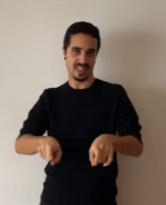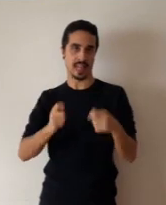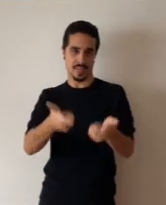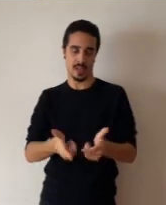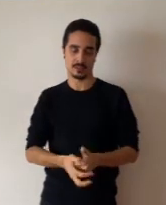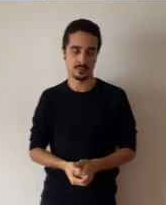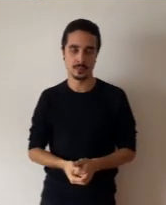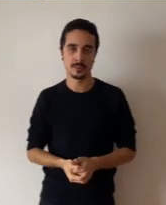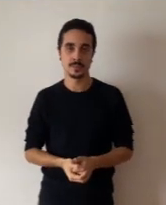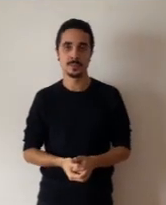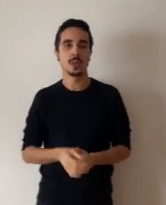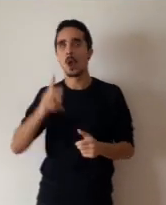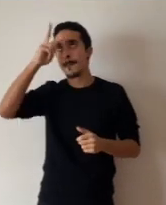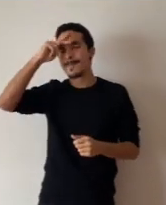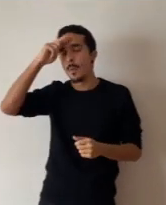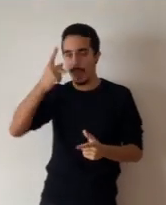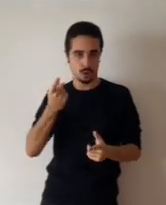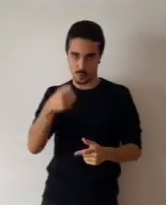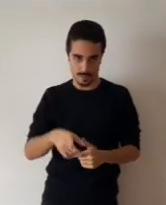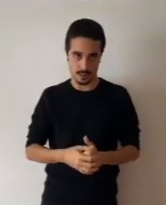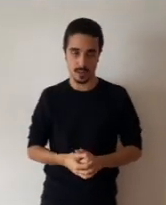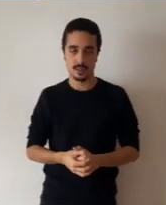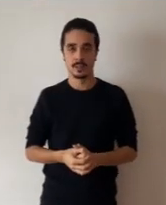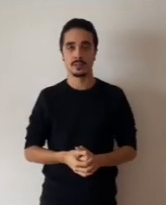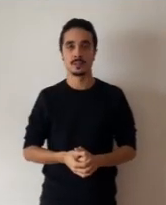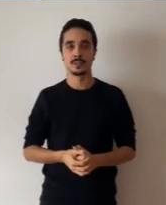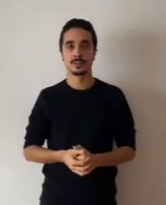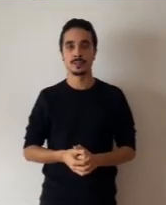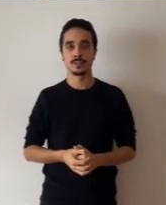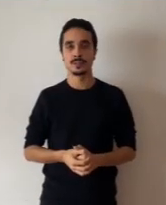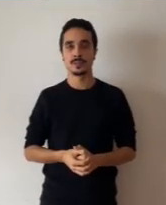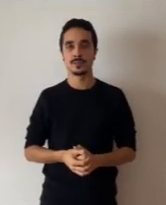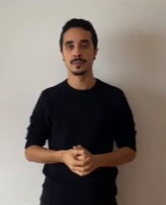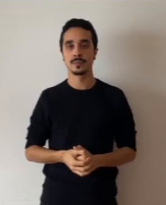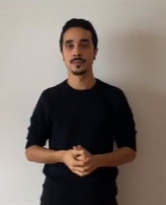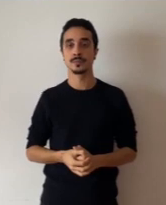se te dé de nuevo la cita. No hay que preocuparse por eso.